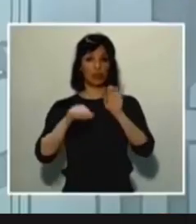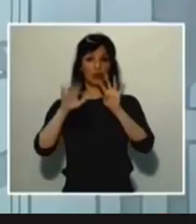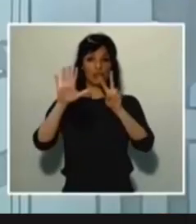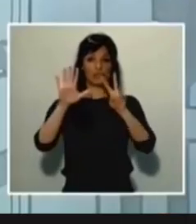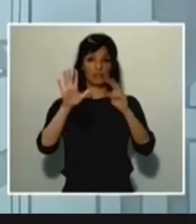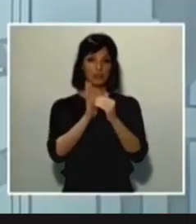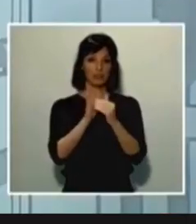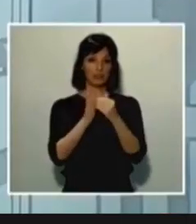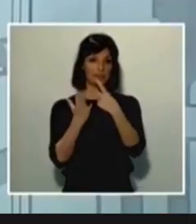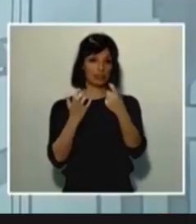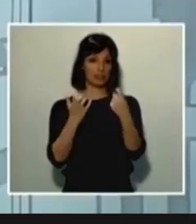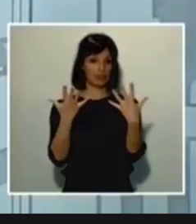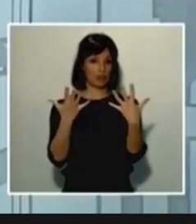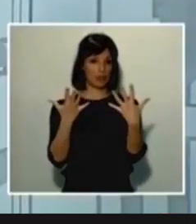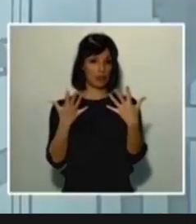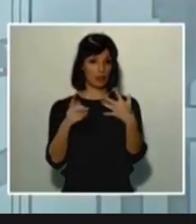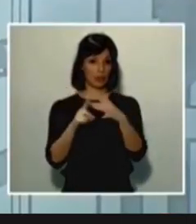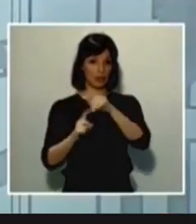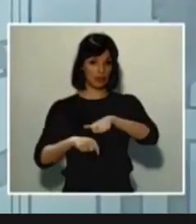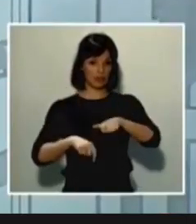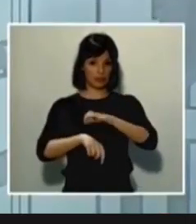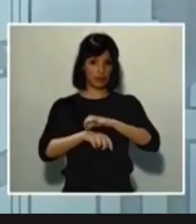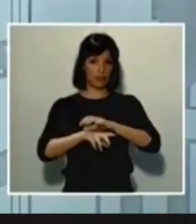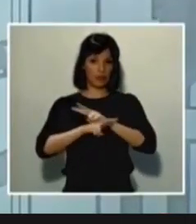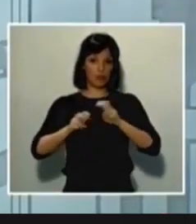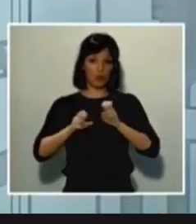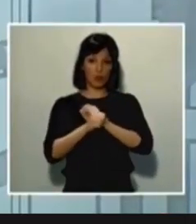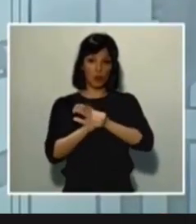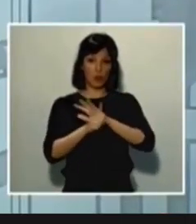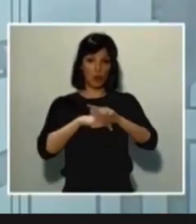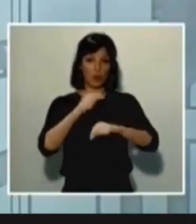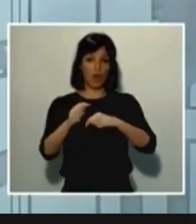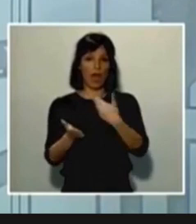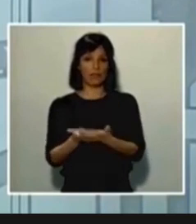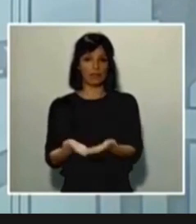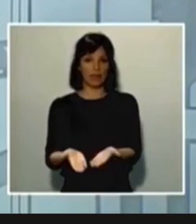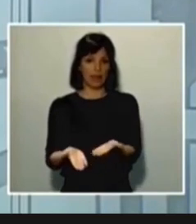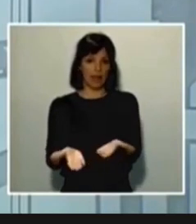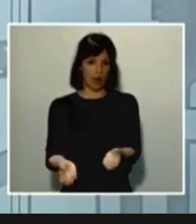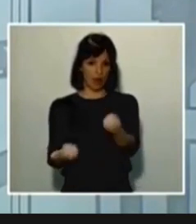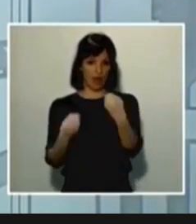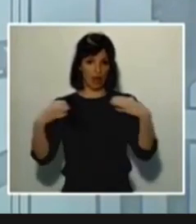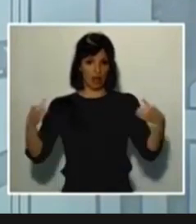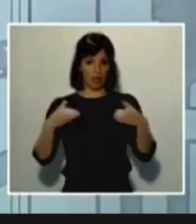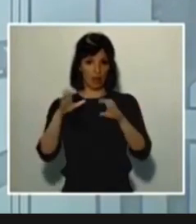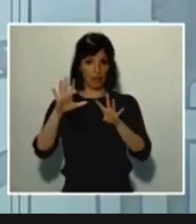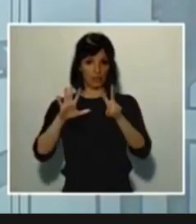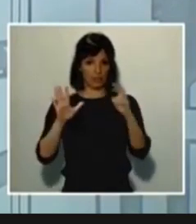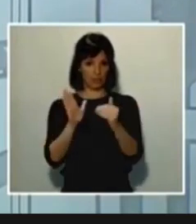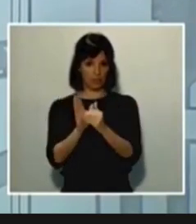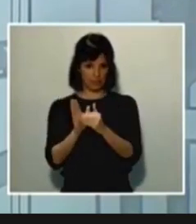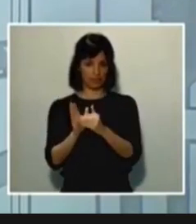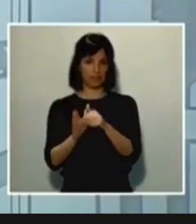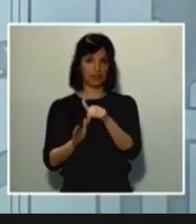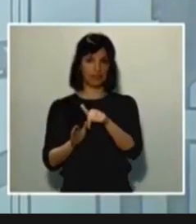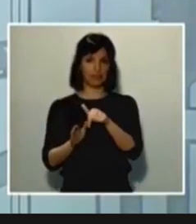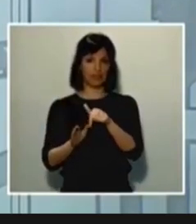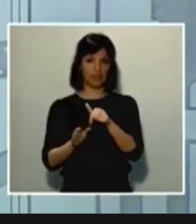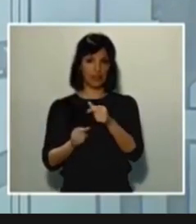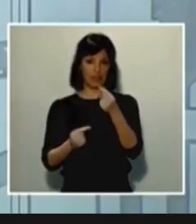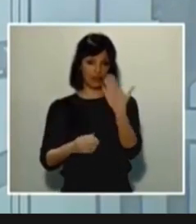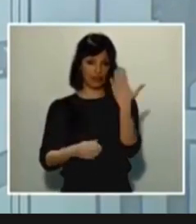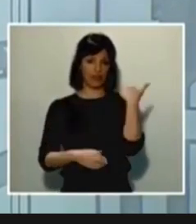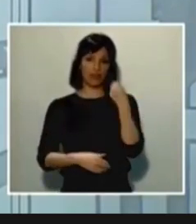casos notificados desde el inicio de la epidemia. Ha habido un incremento del 20% respecto a los datos de ayer,